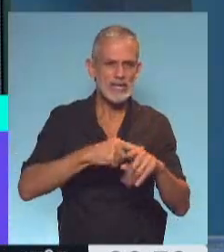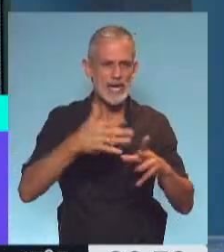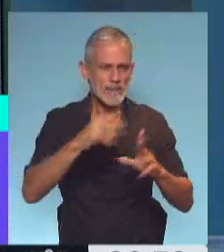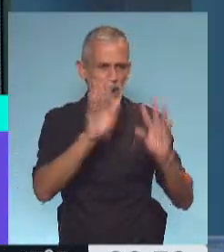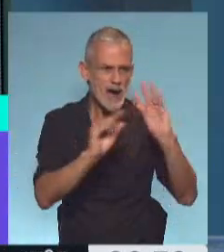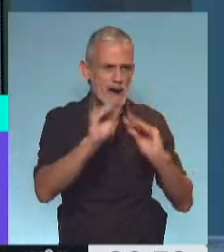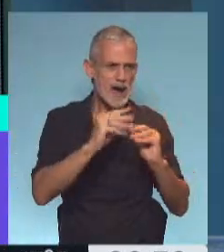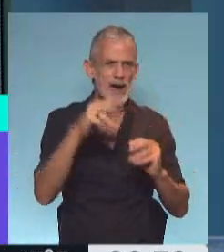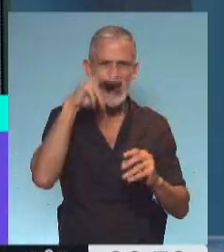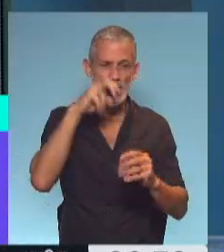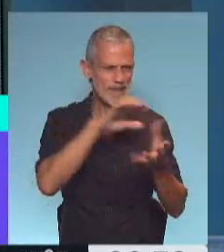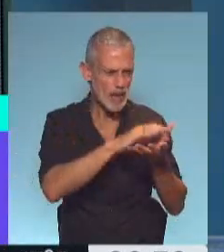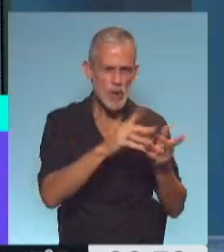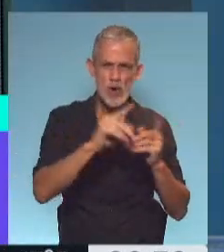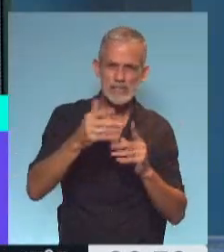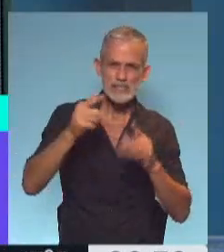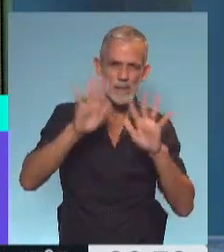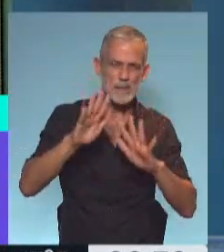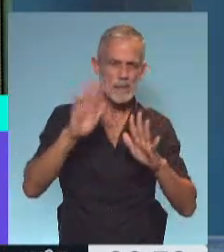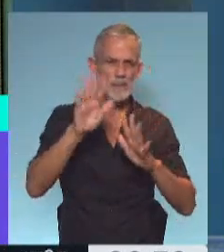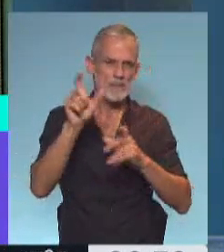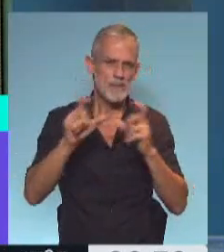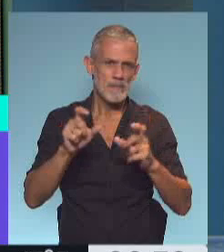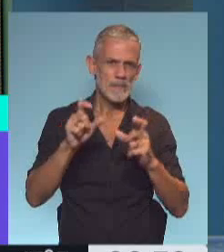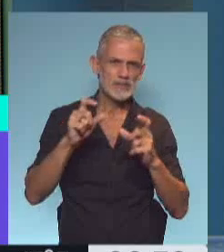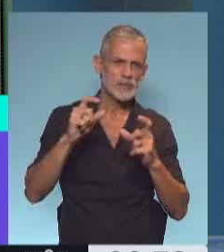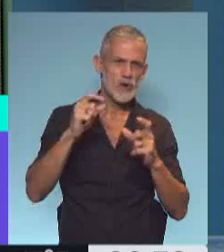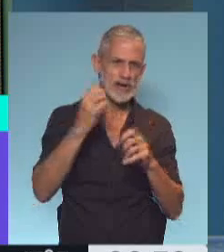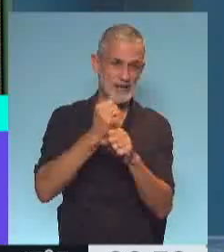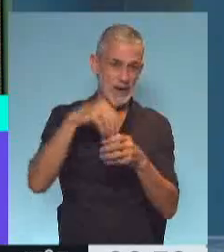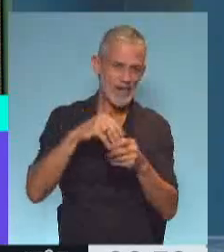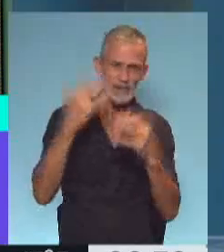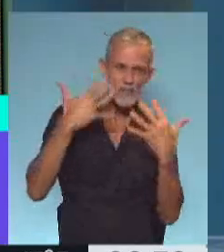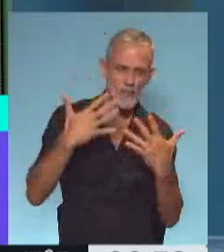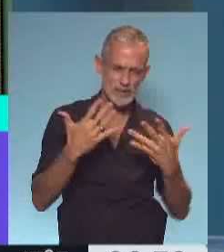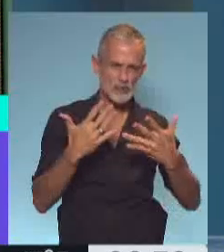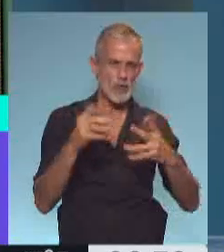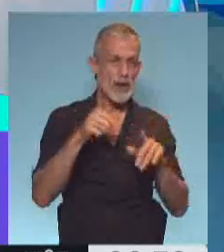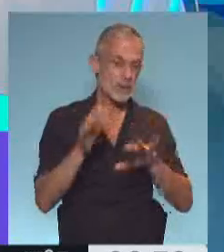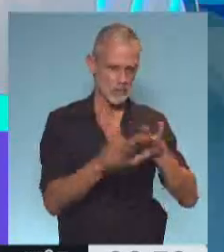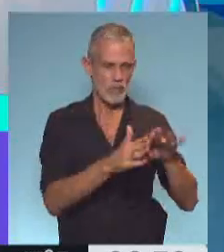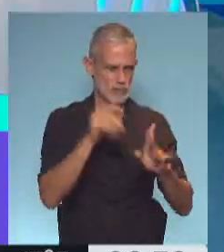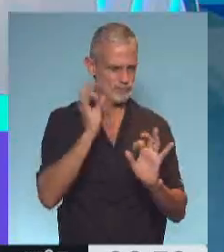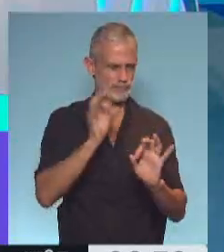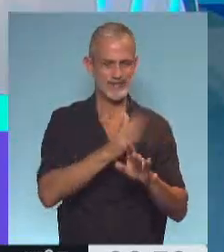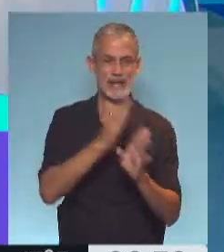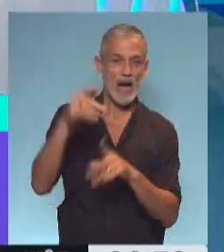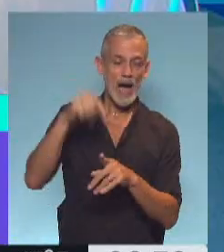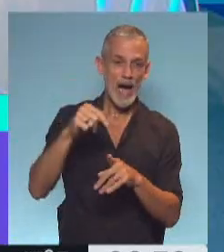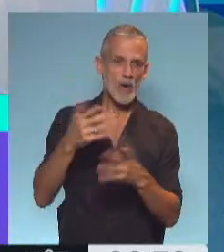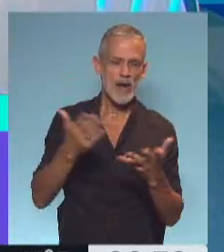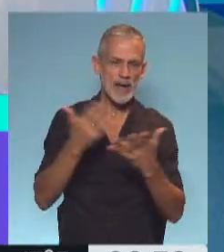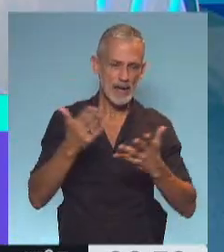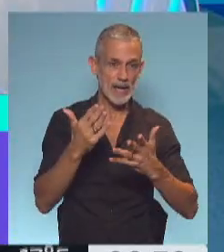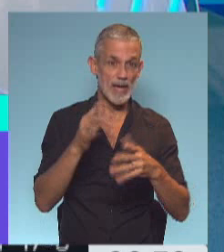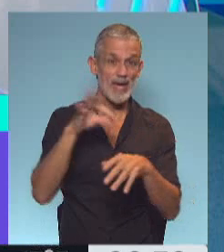lleguen los respiradores, a que el personal se capacitara y demás. Ahora tienen otro desafío, me parece, porque los que se van a ir